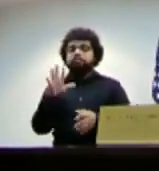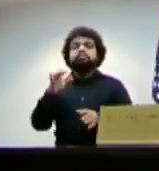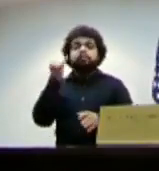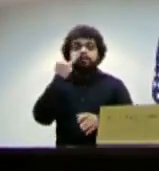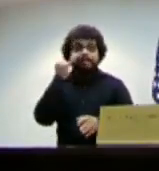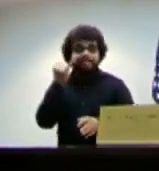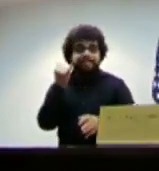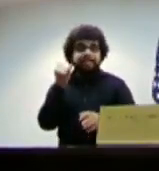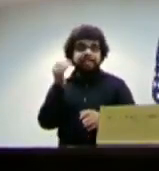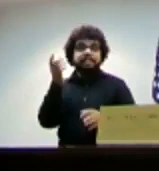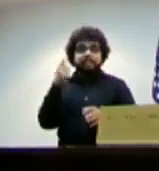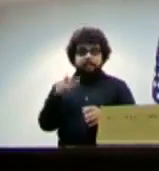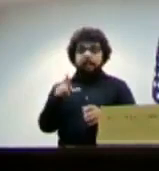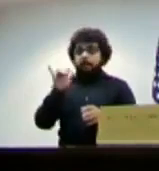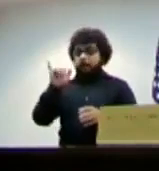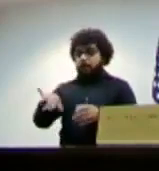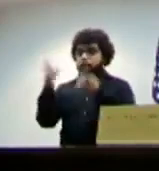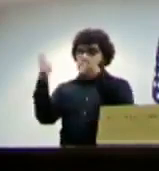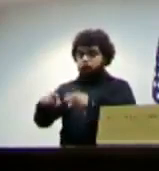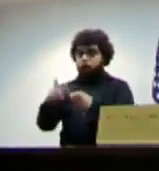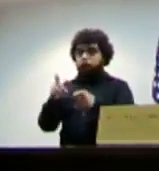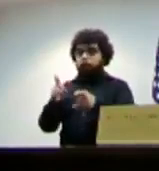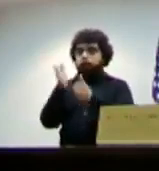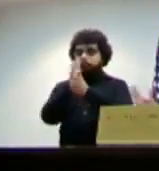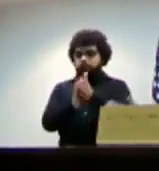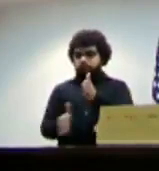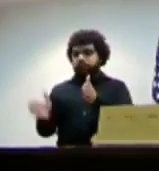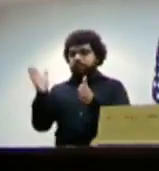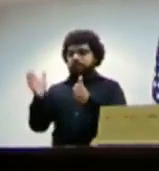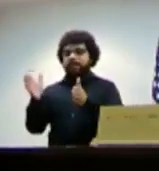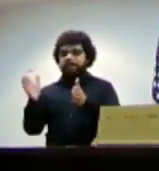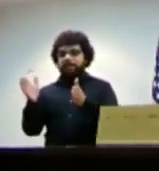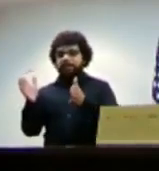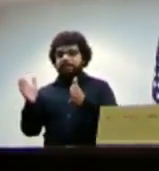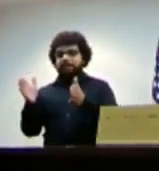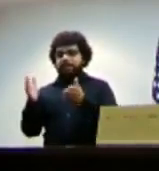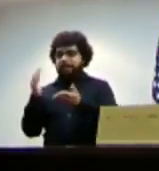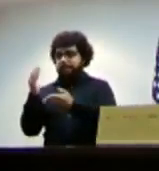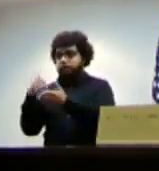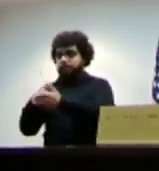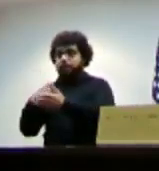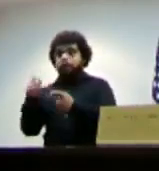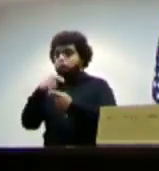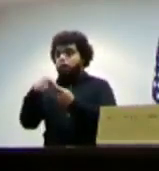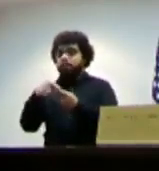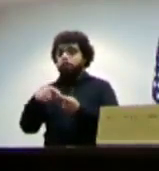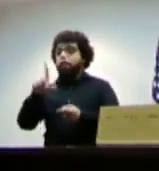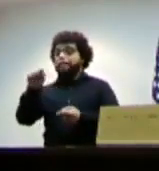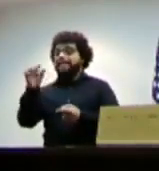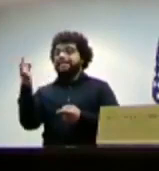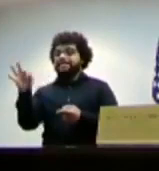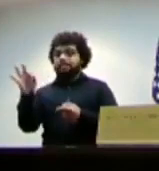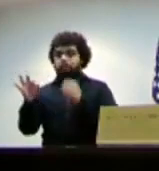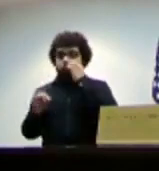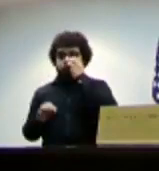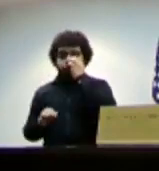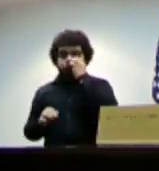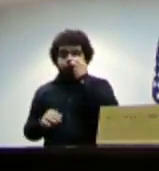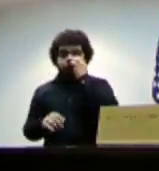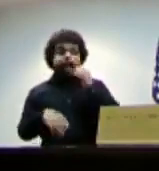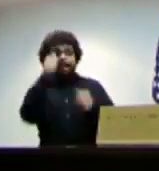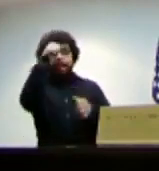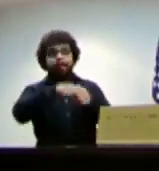Si se hizo en el 2014. Y es cada 5 años, la próxima sería en el 2019. Recuerde, 5 años de operación.